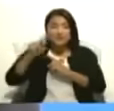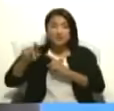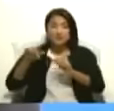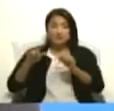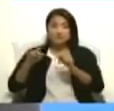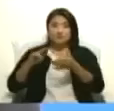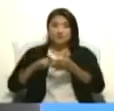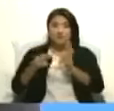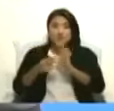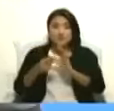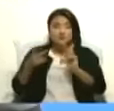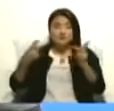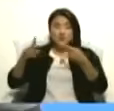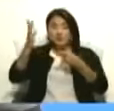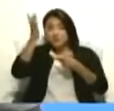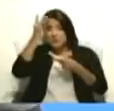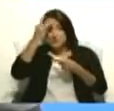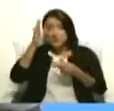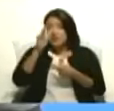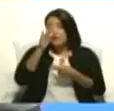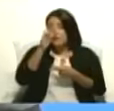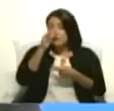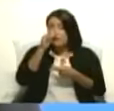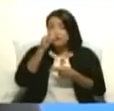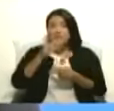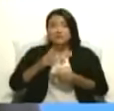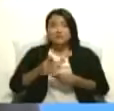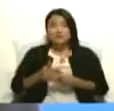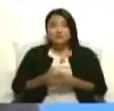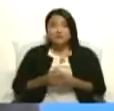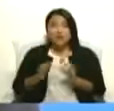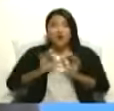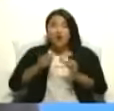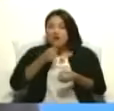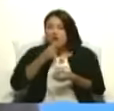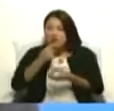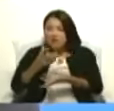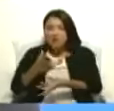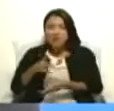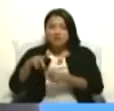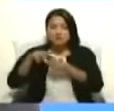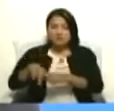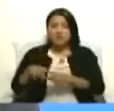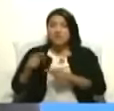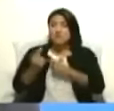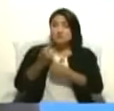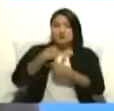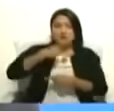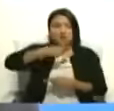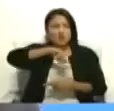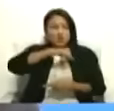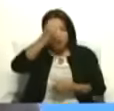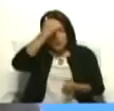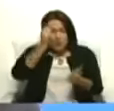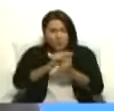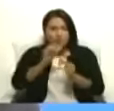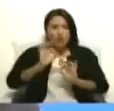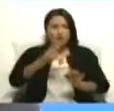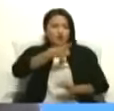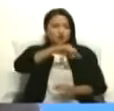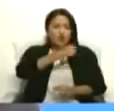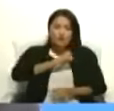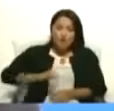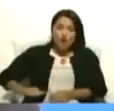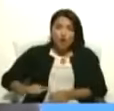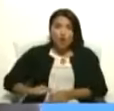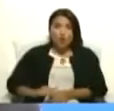tono es bueno burlarse es bueno los comentarios racistas es bueno decirnos brutos es bueno decirnos flojos